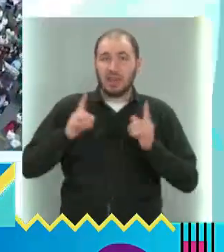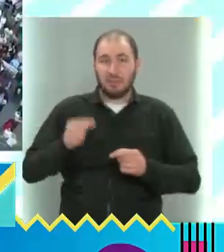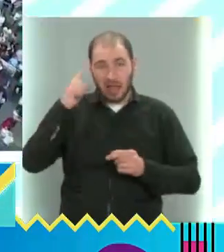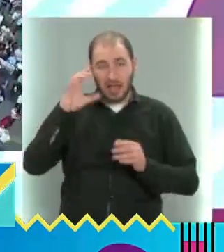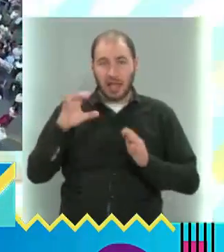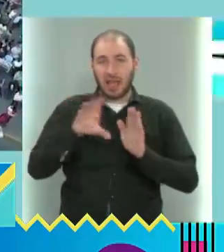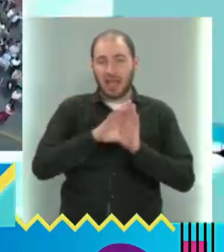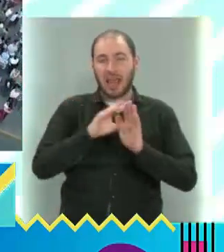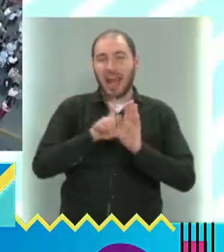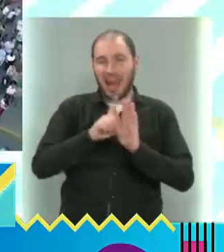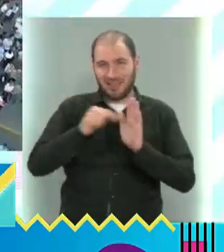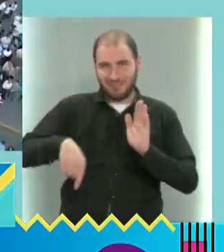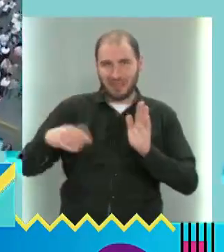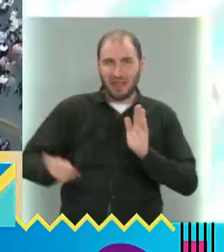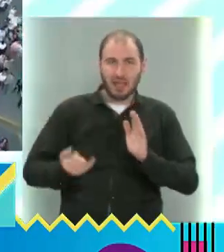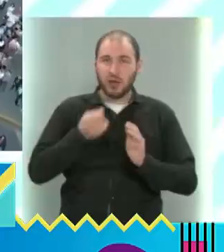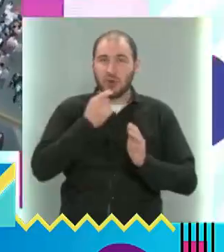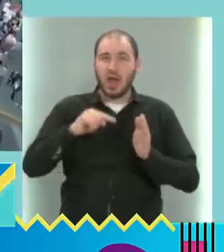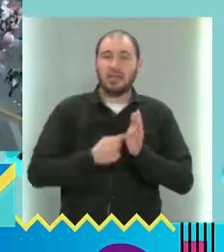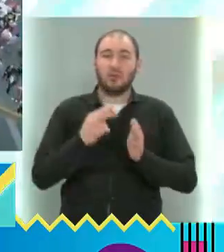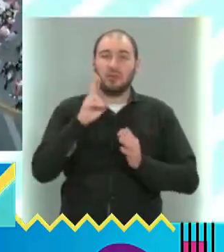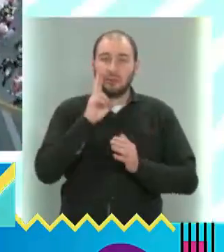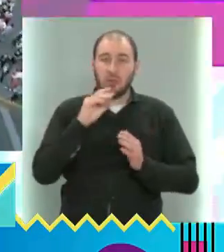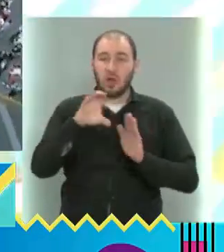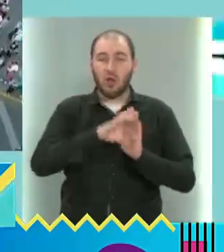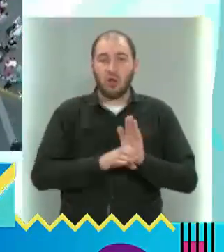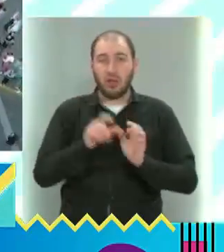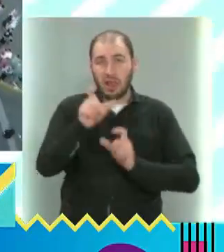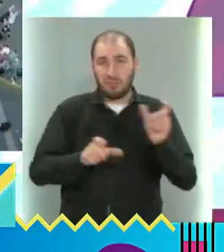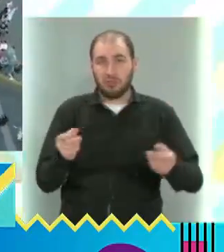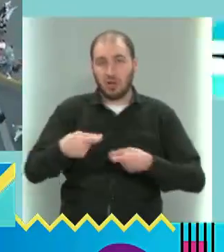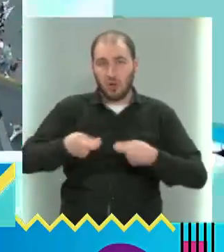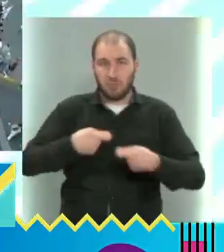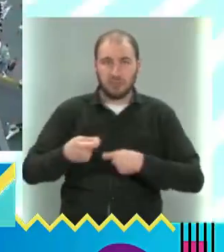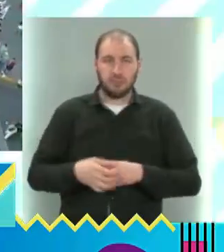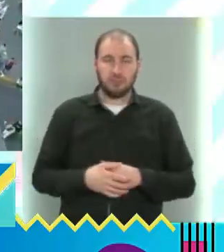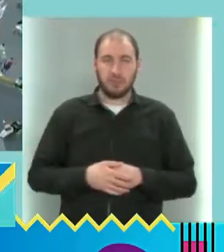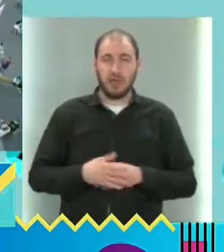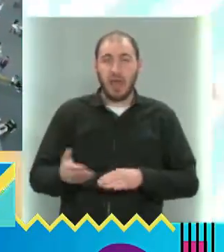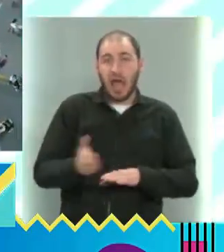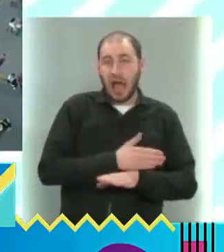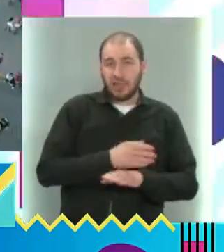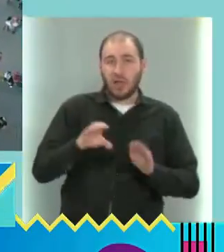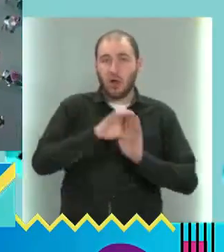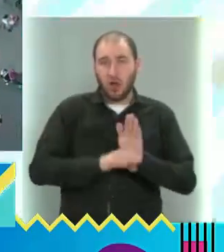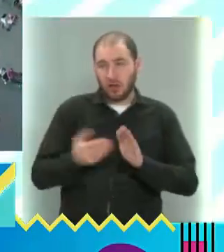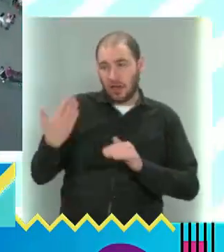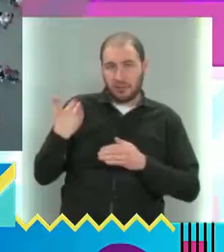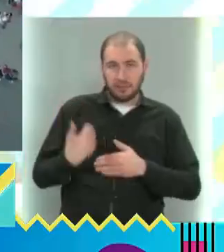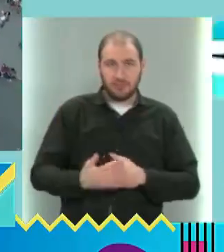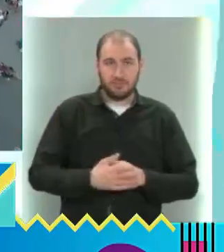reconocen nuestras leyes, por ejemplo el artículo 19 del Código Civil y Comercial, y antes el código que estaba